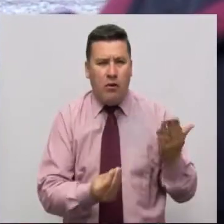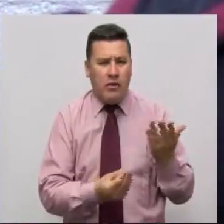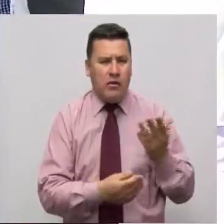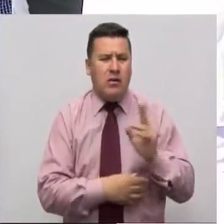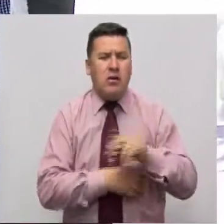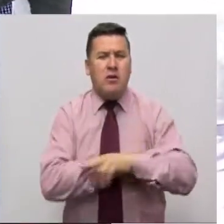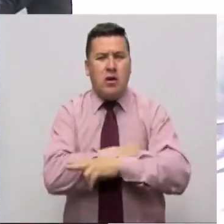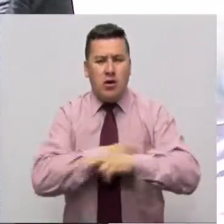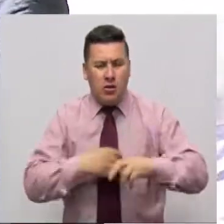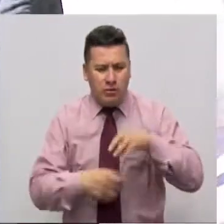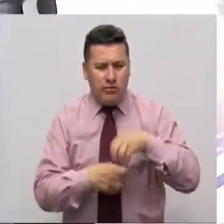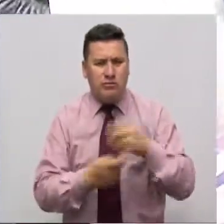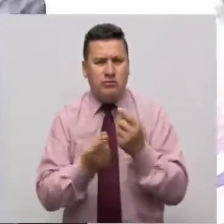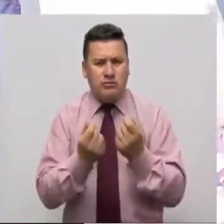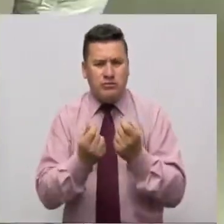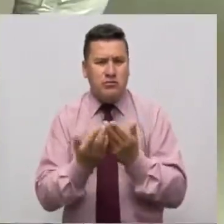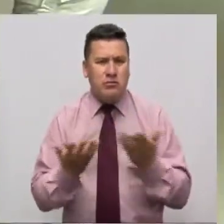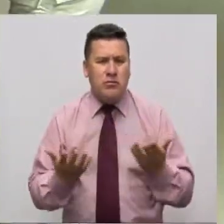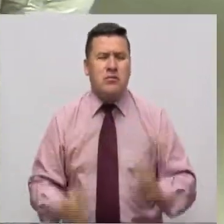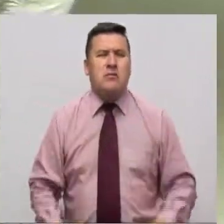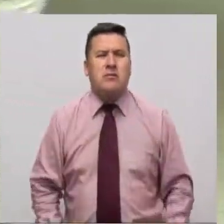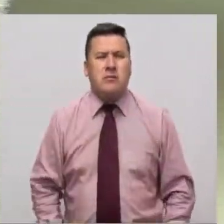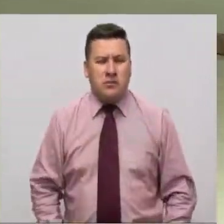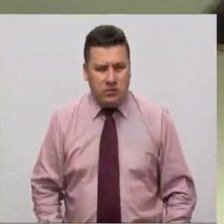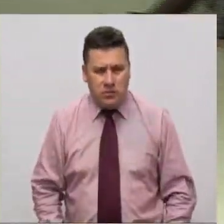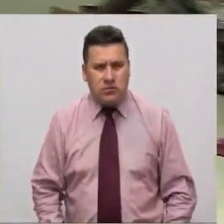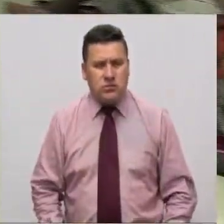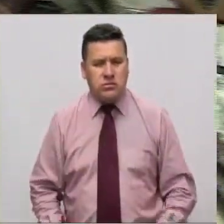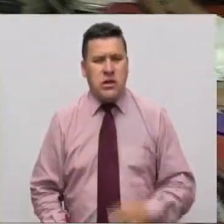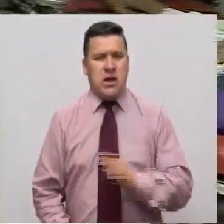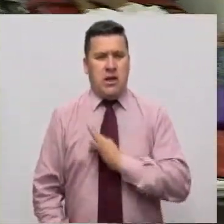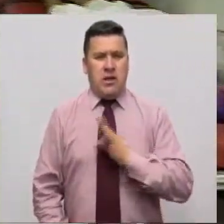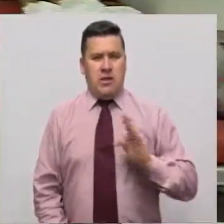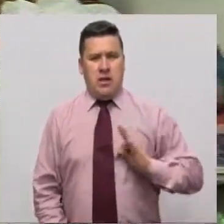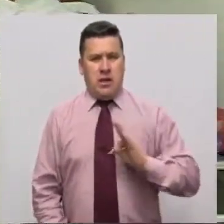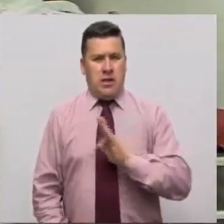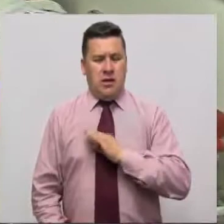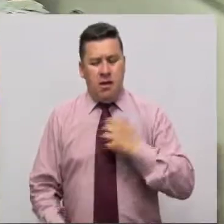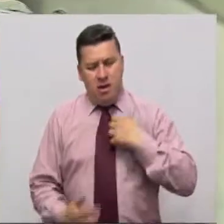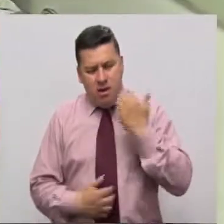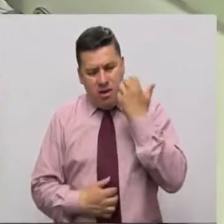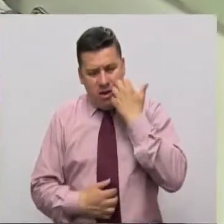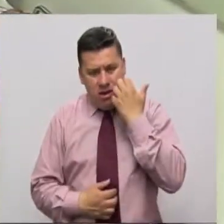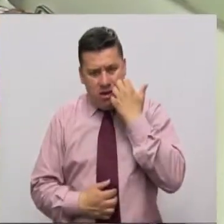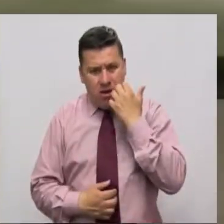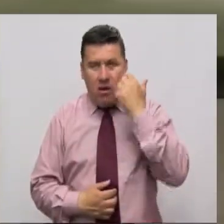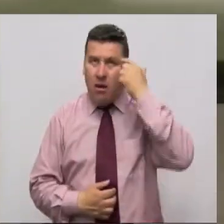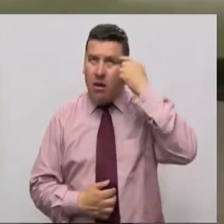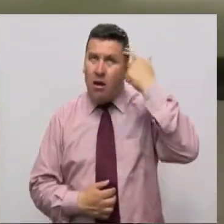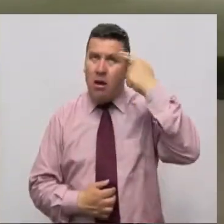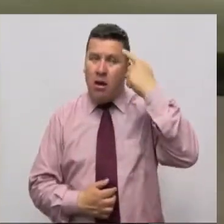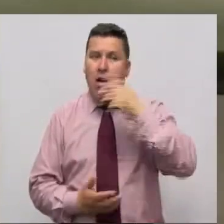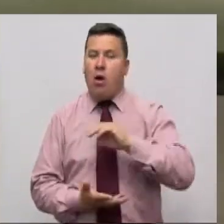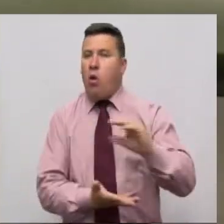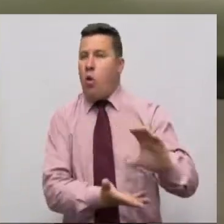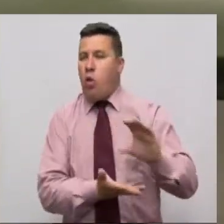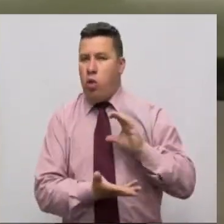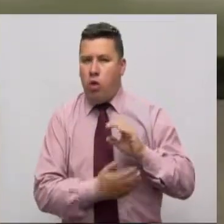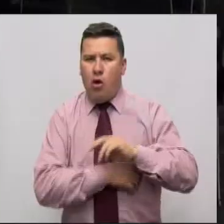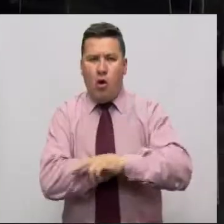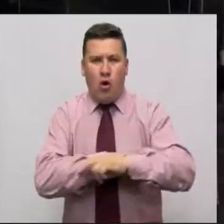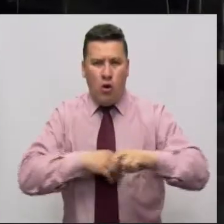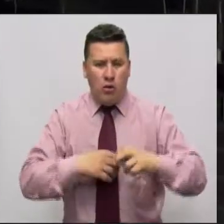país. Se están robando los dineros de los tratamientos para los enfermos